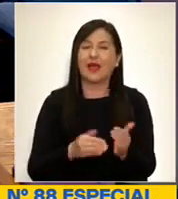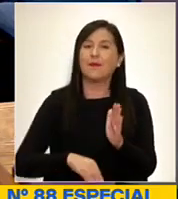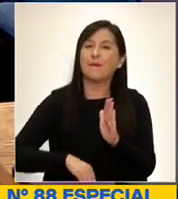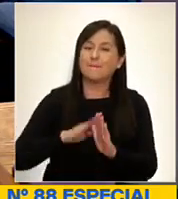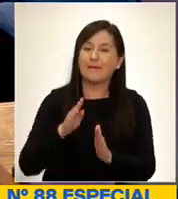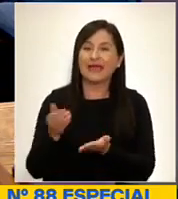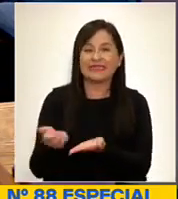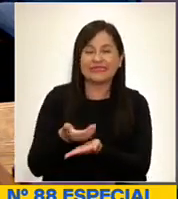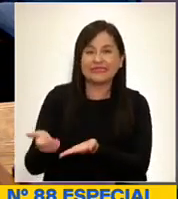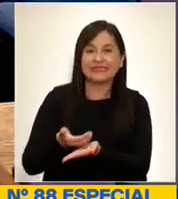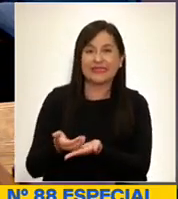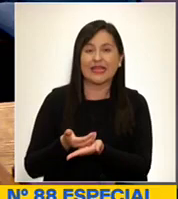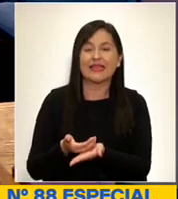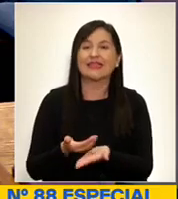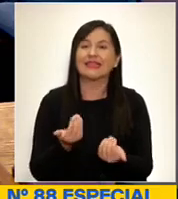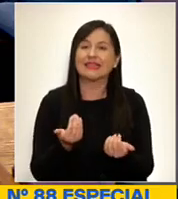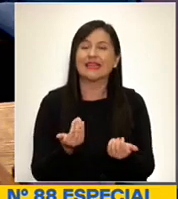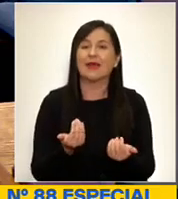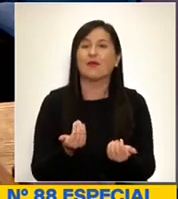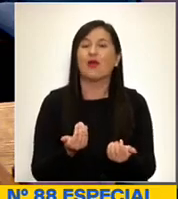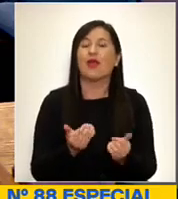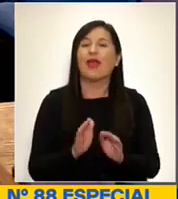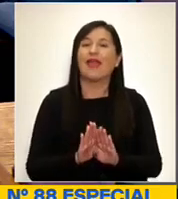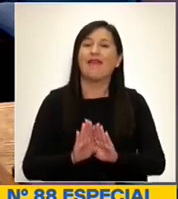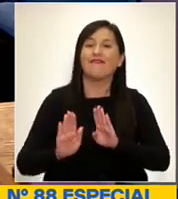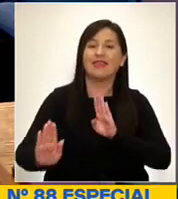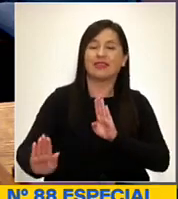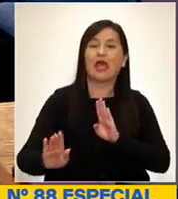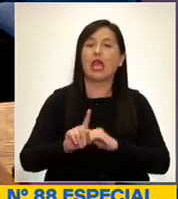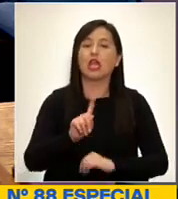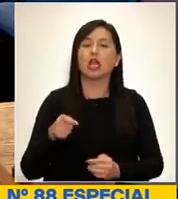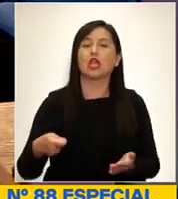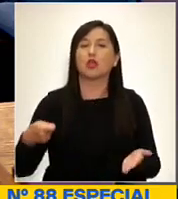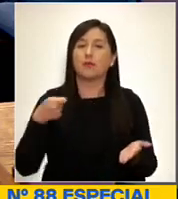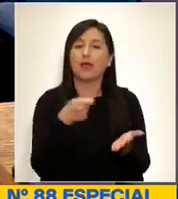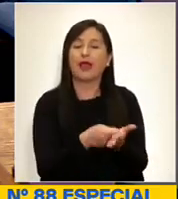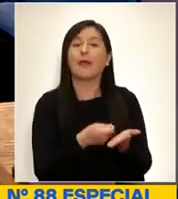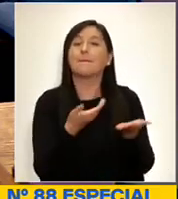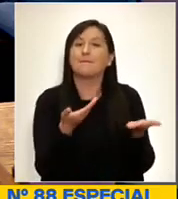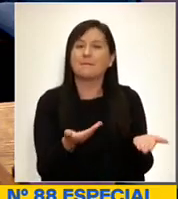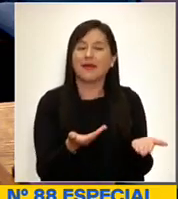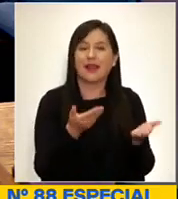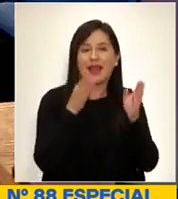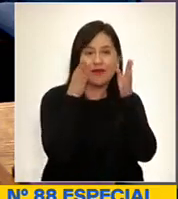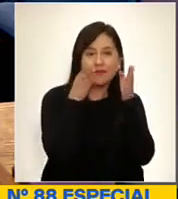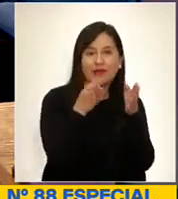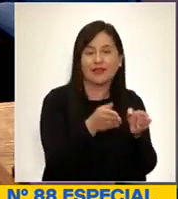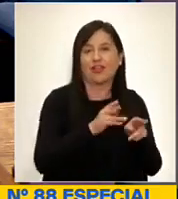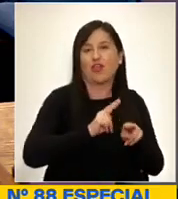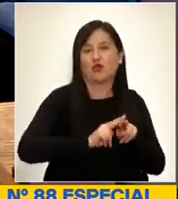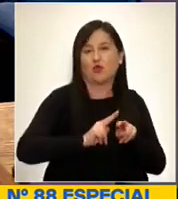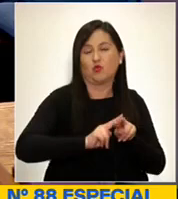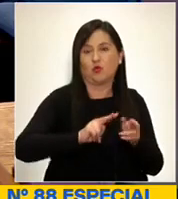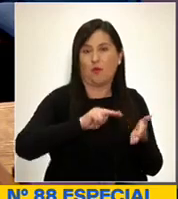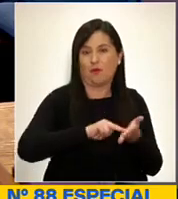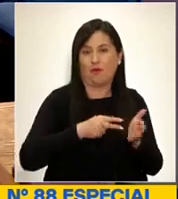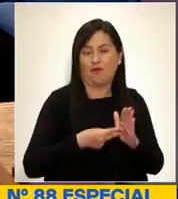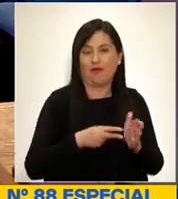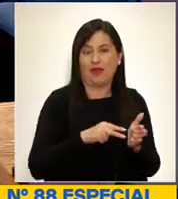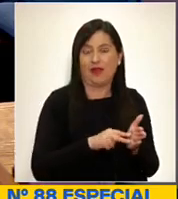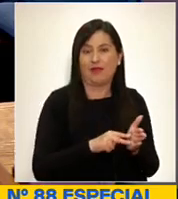necesitamos evitar la evasión y la ilusión para poder resolver los problemas permanentes Esos son los problemas y en ese escenario